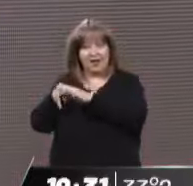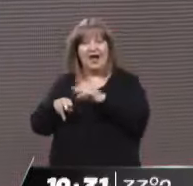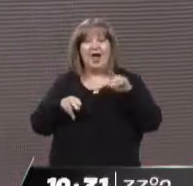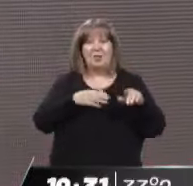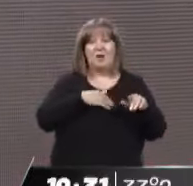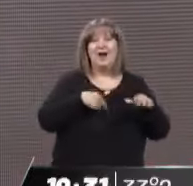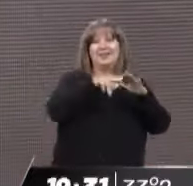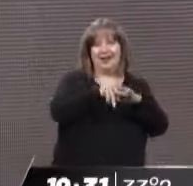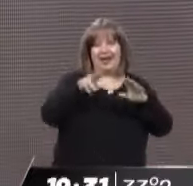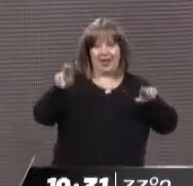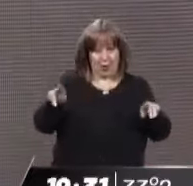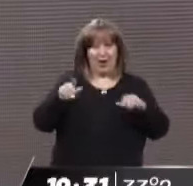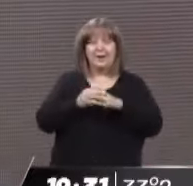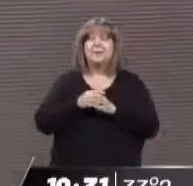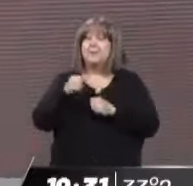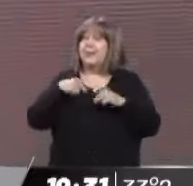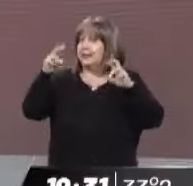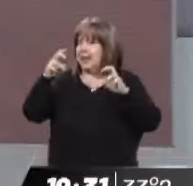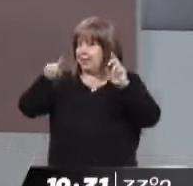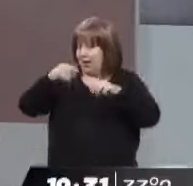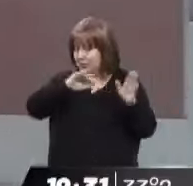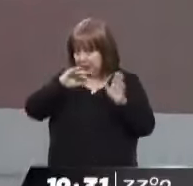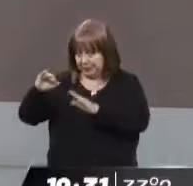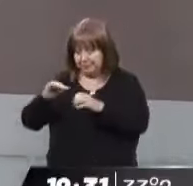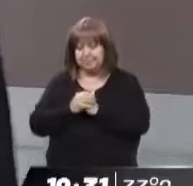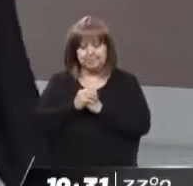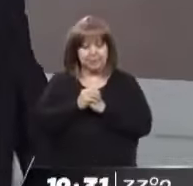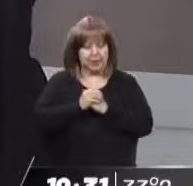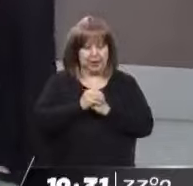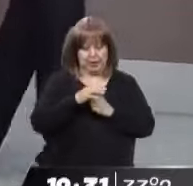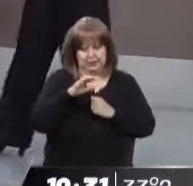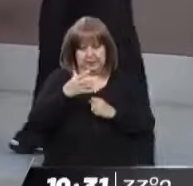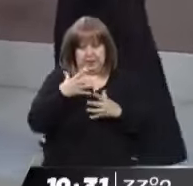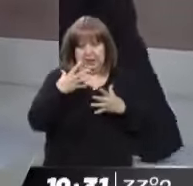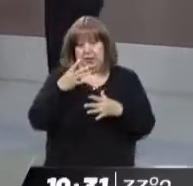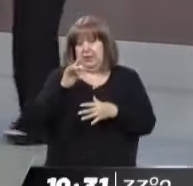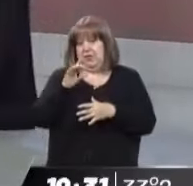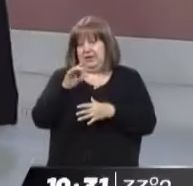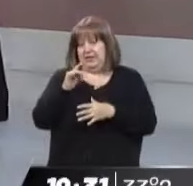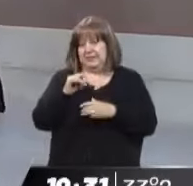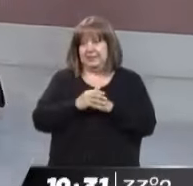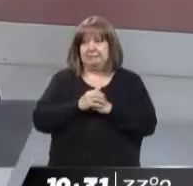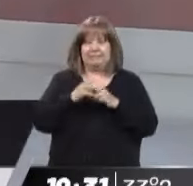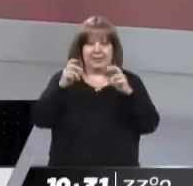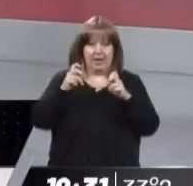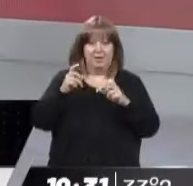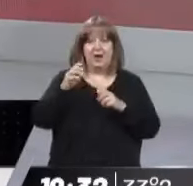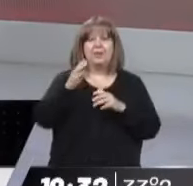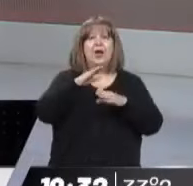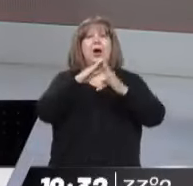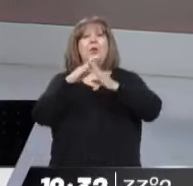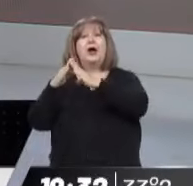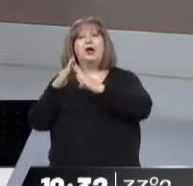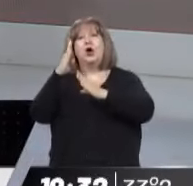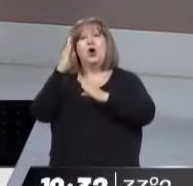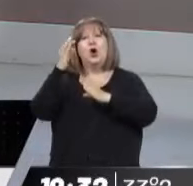Hay que cambiar de tema y meternos con una situación dolorosísima que se vivió hace prácticamente un año y medio en el barrio Bombal, un